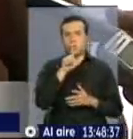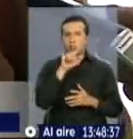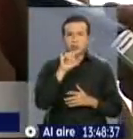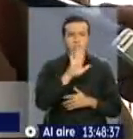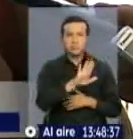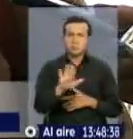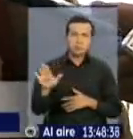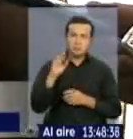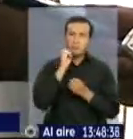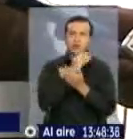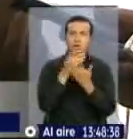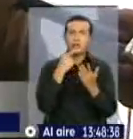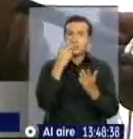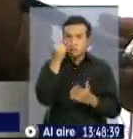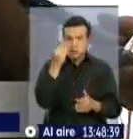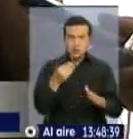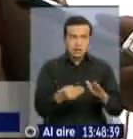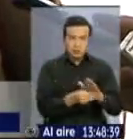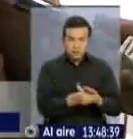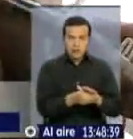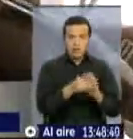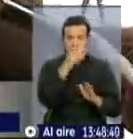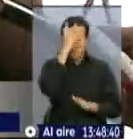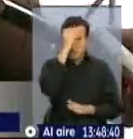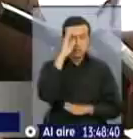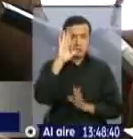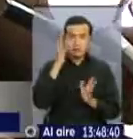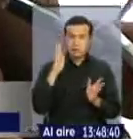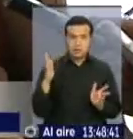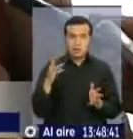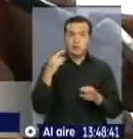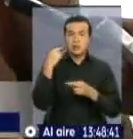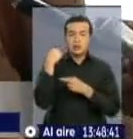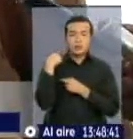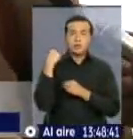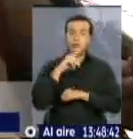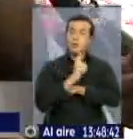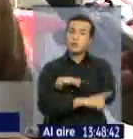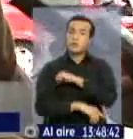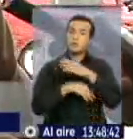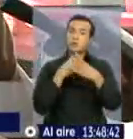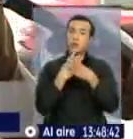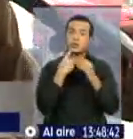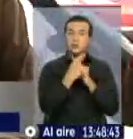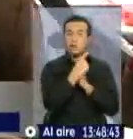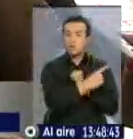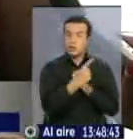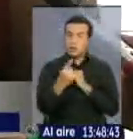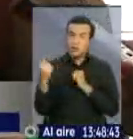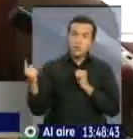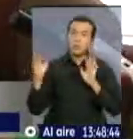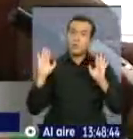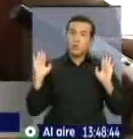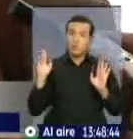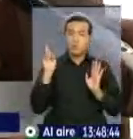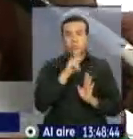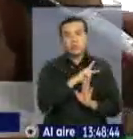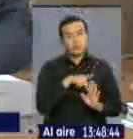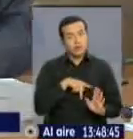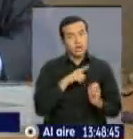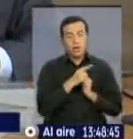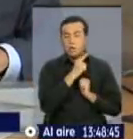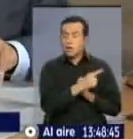momento ha dicho que le ha dado dinero a Jorge Glass. La responsabilidad penal es individual. Uno responde por sus